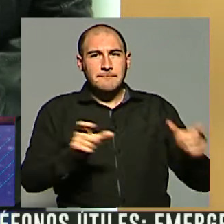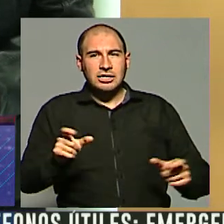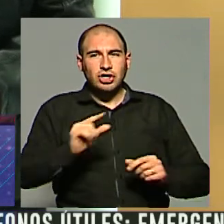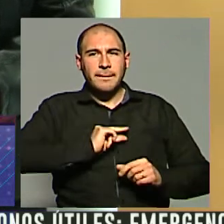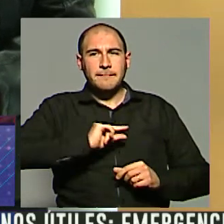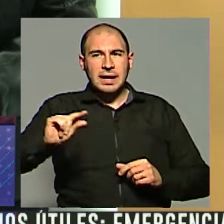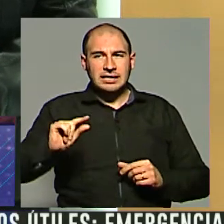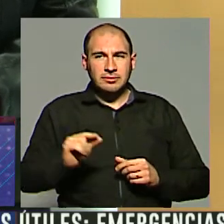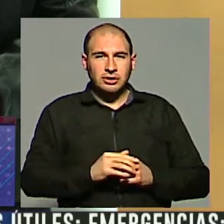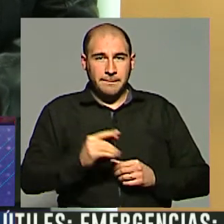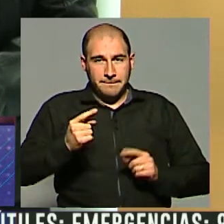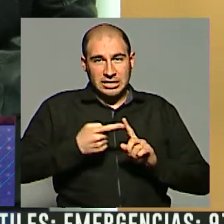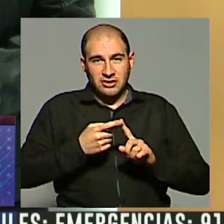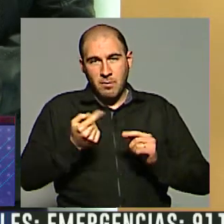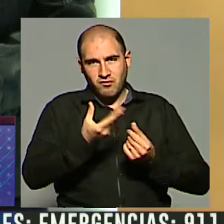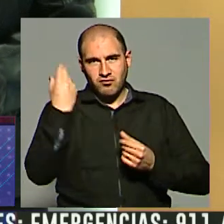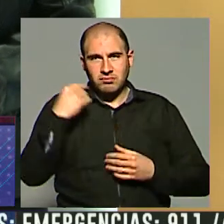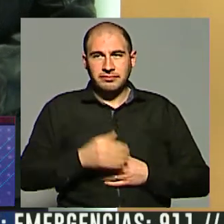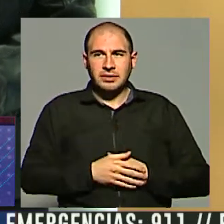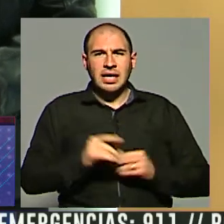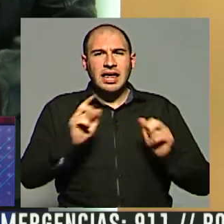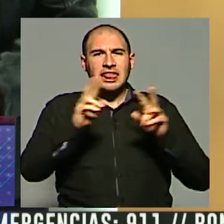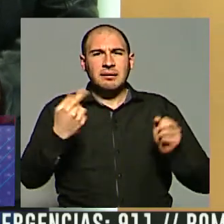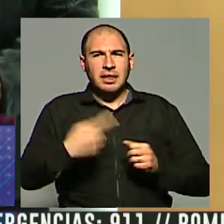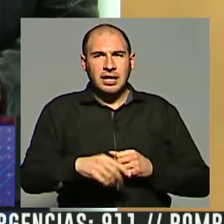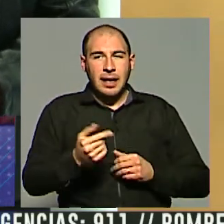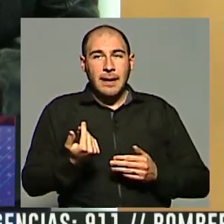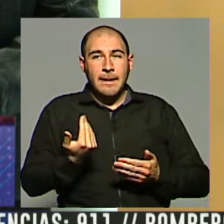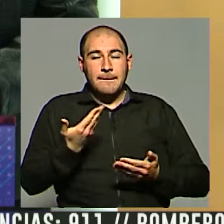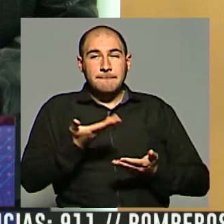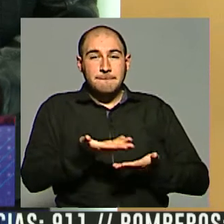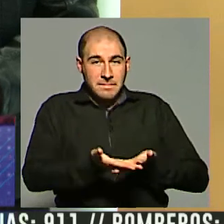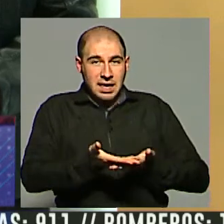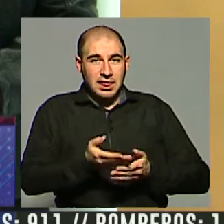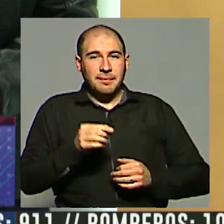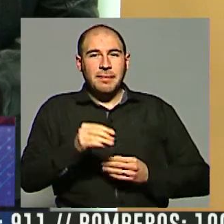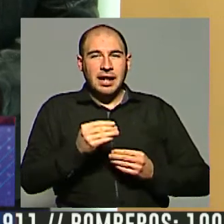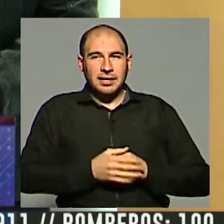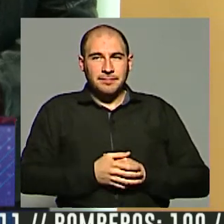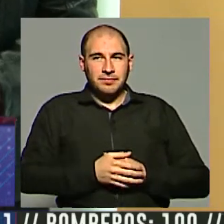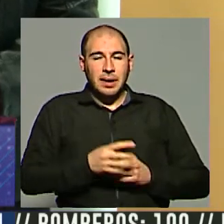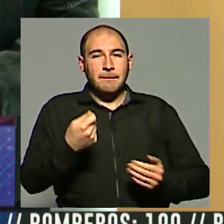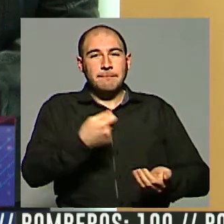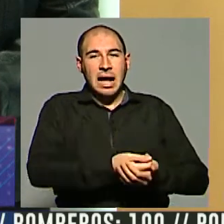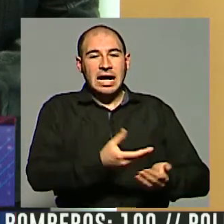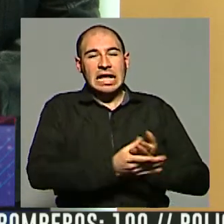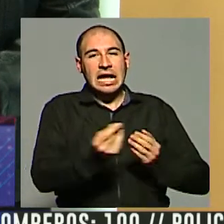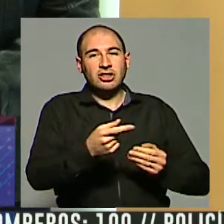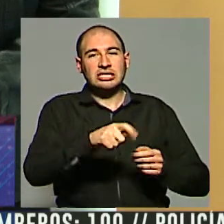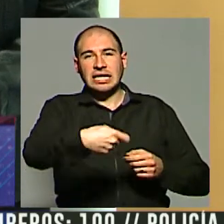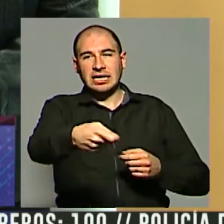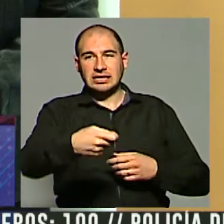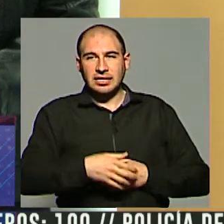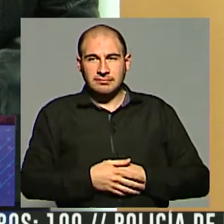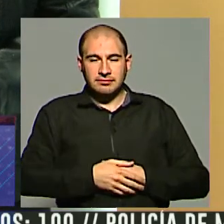préstamos personales en la mayoría de los casos, relacionados con pedir esa posibilidad para poder cubrir el gasto con tarjetas de